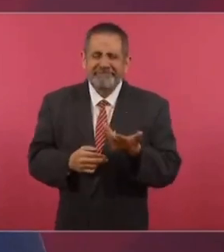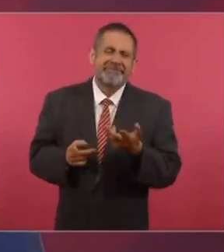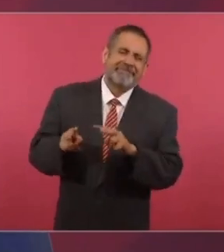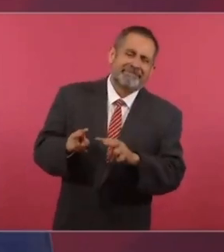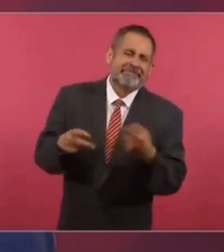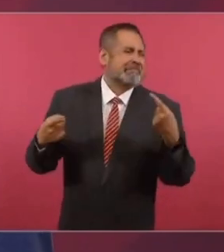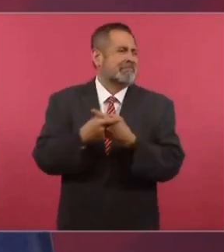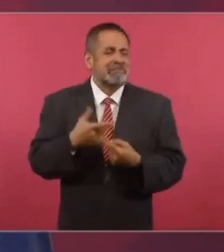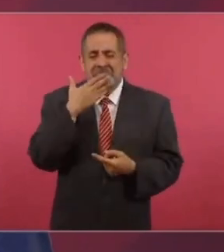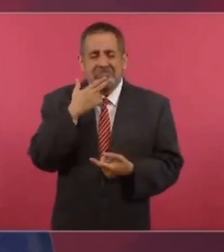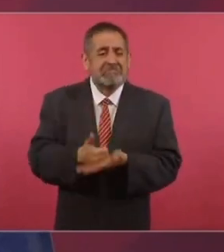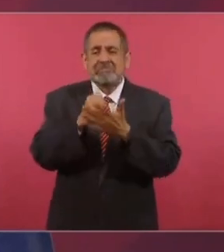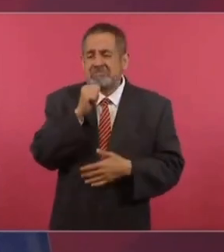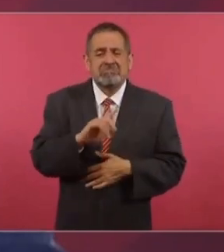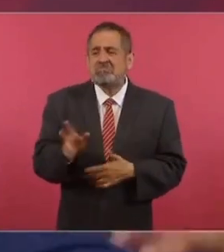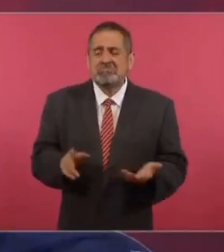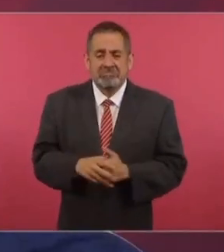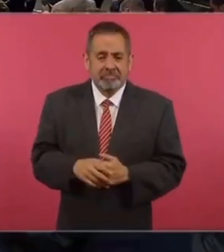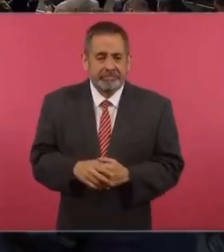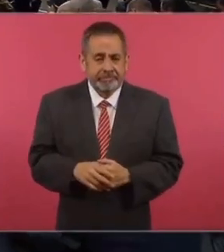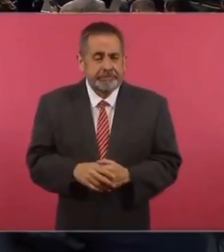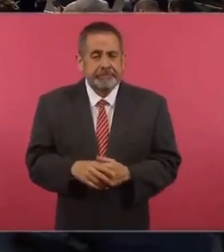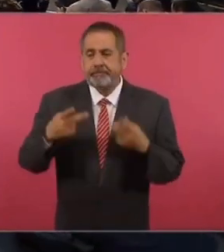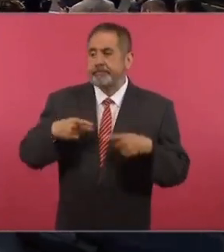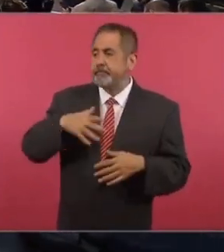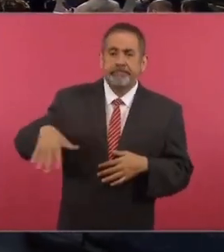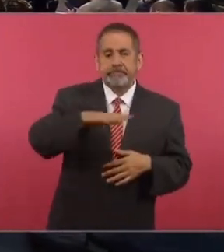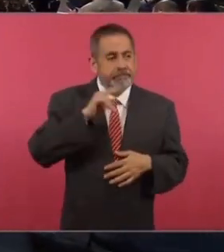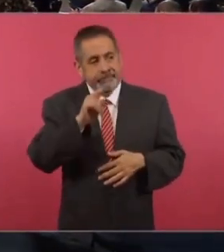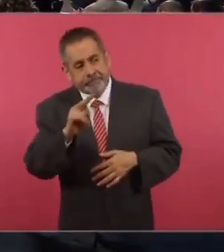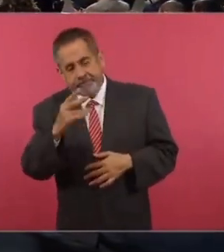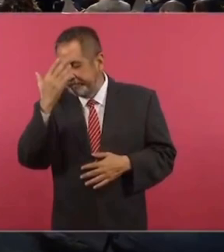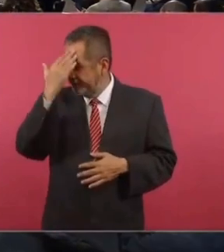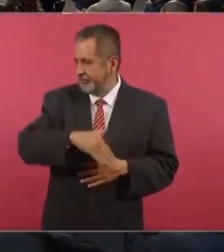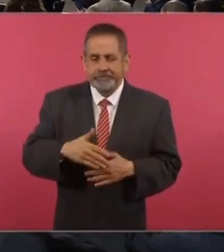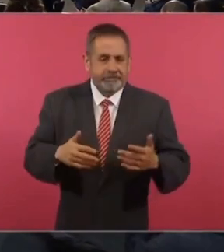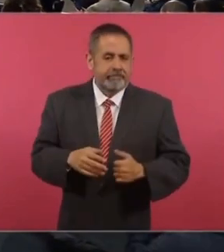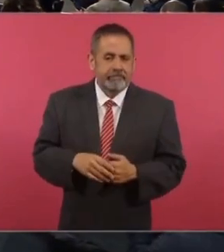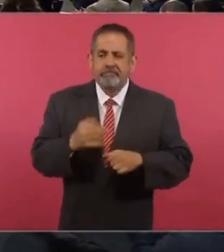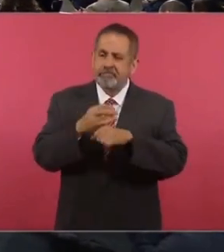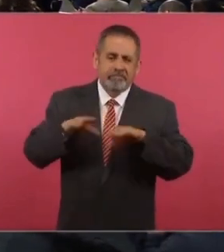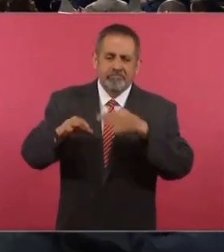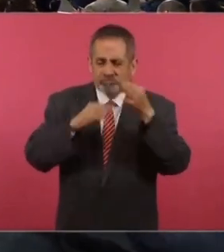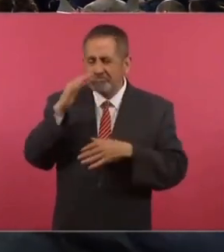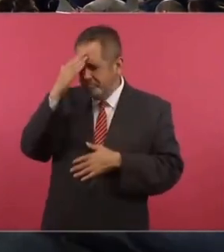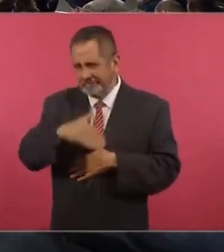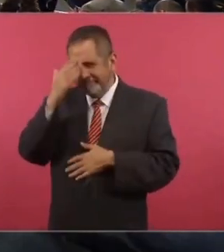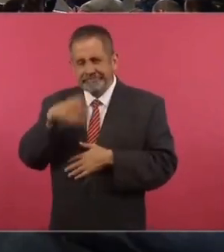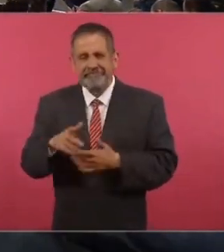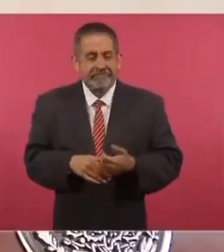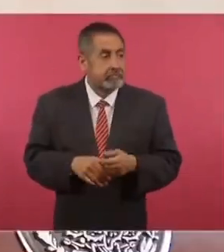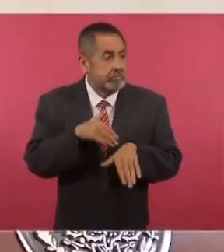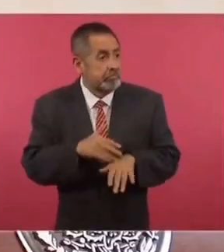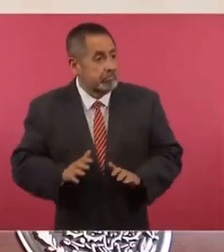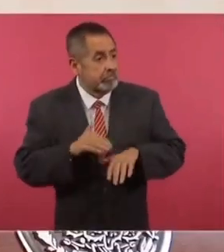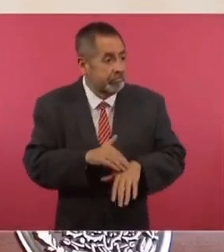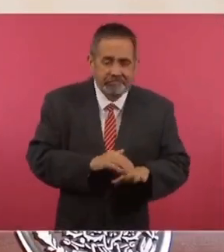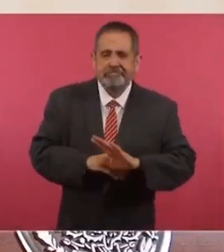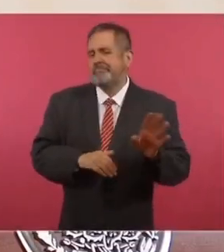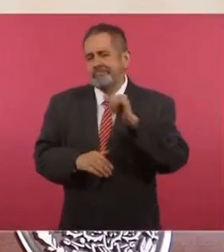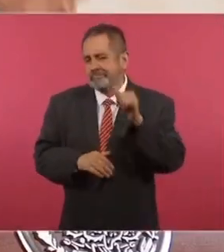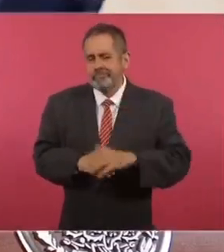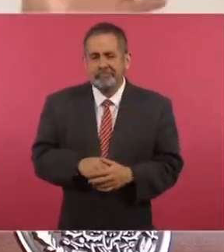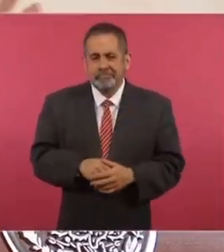resulta contraproducente. Porque la gente ya está muy informada, muy consciente, ya no se deja